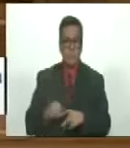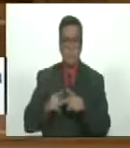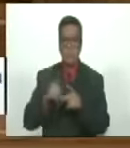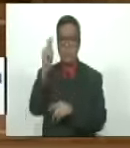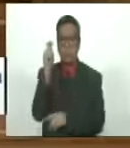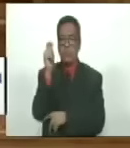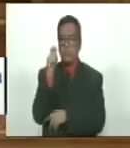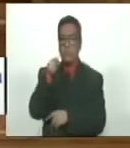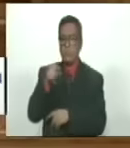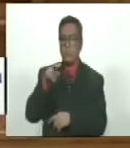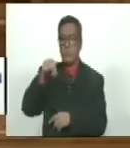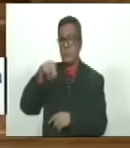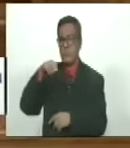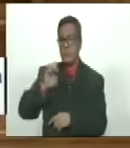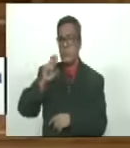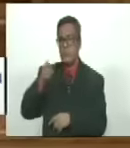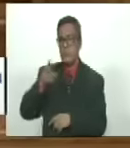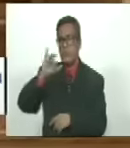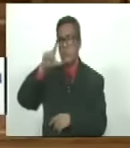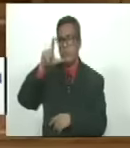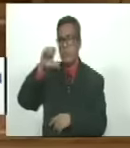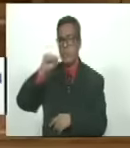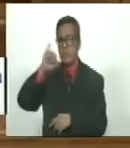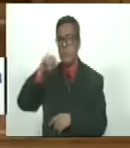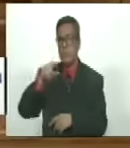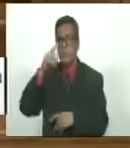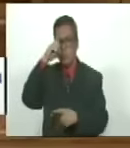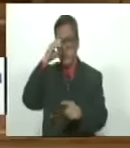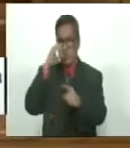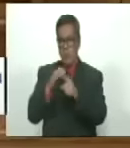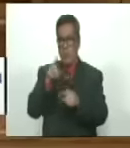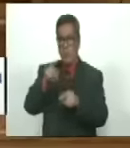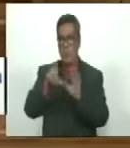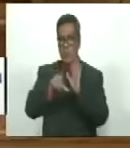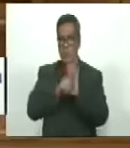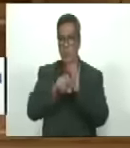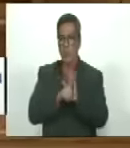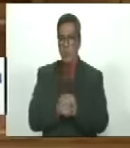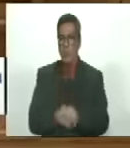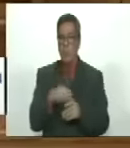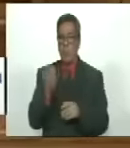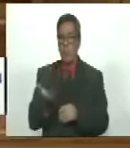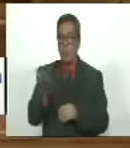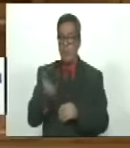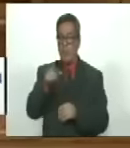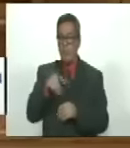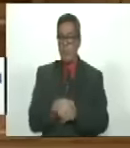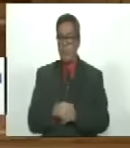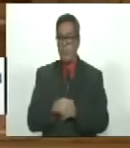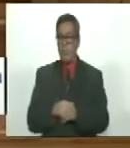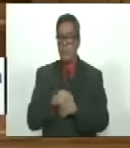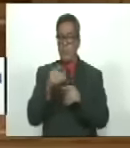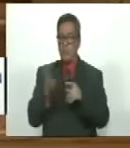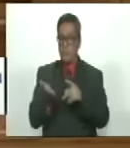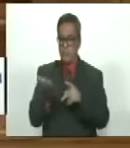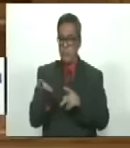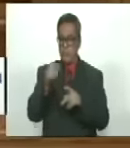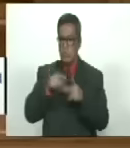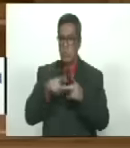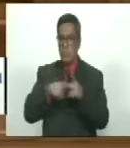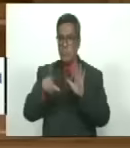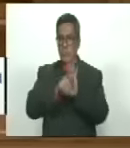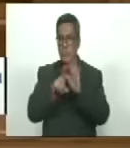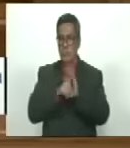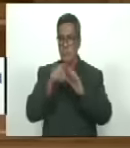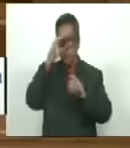diputada Noelí Pocaterra. El objeto de esta ley, clave, la esencia. Esta